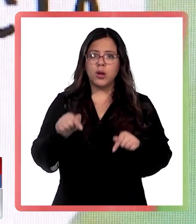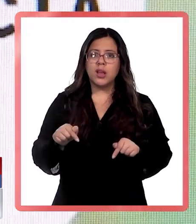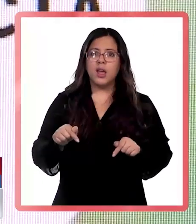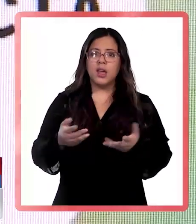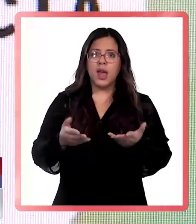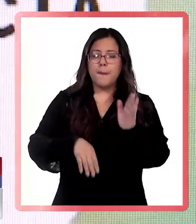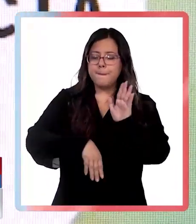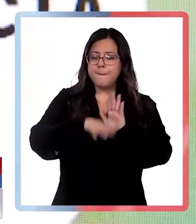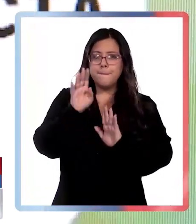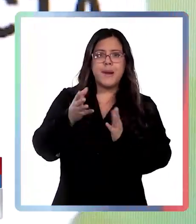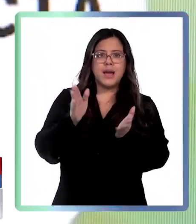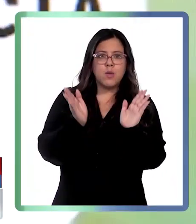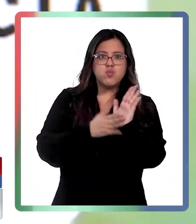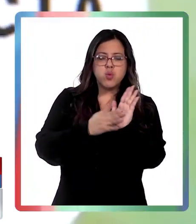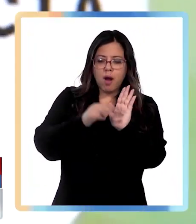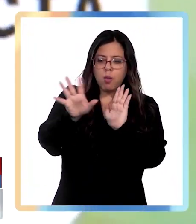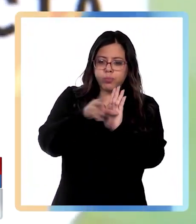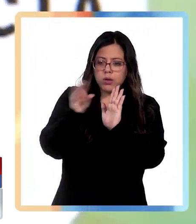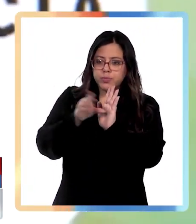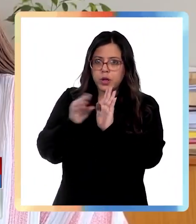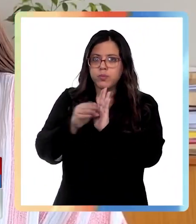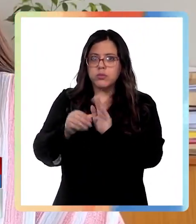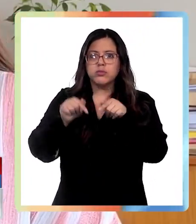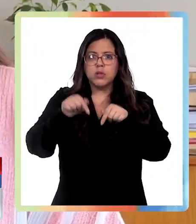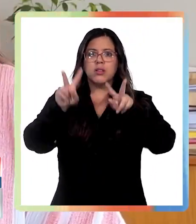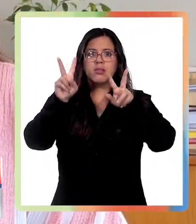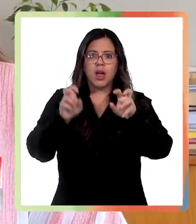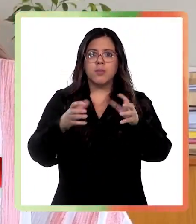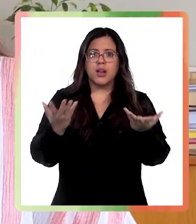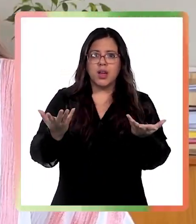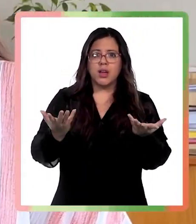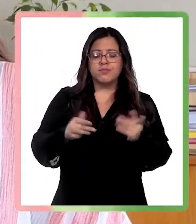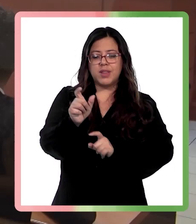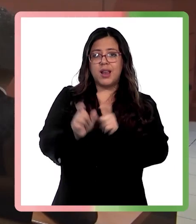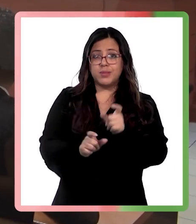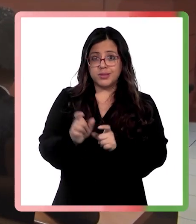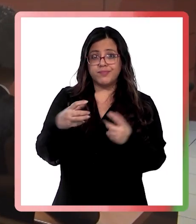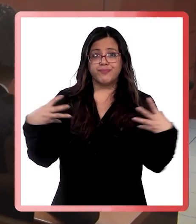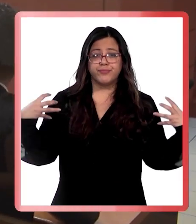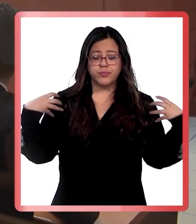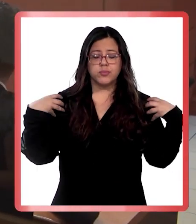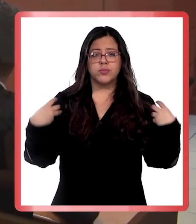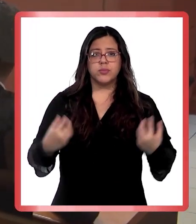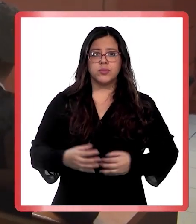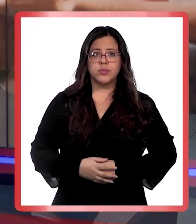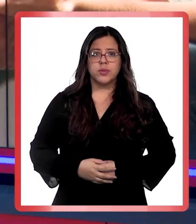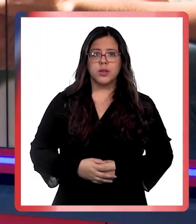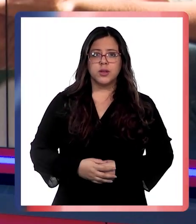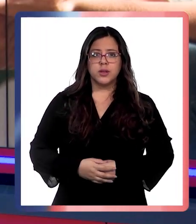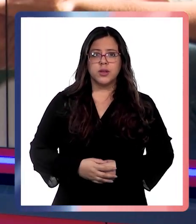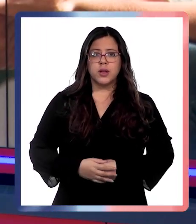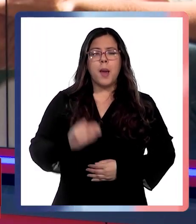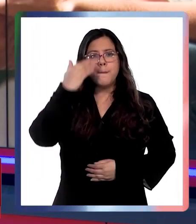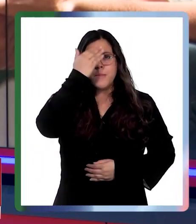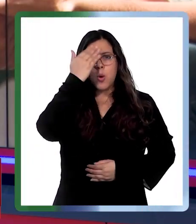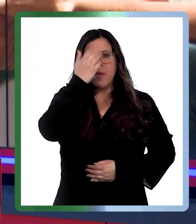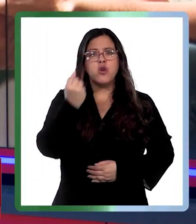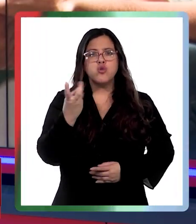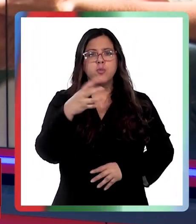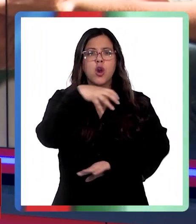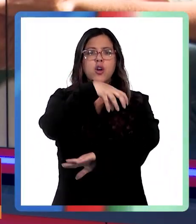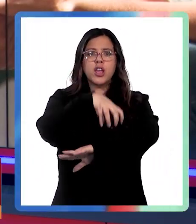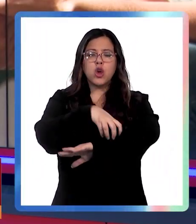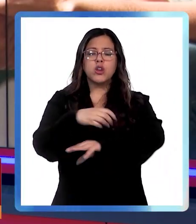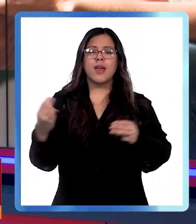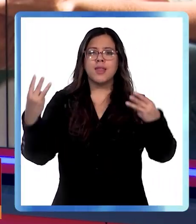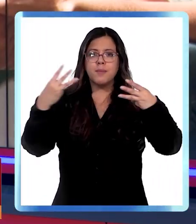curso conforme se reúnen más antecedentes y se consolida la posición de las partes involucradas. Una alarmante cifra